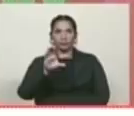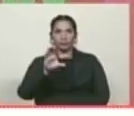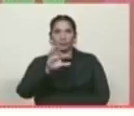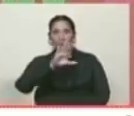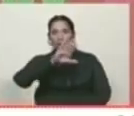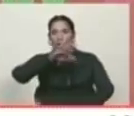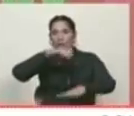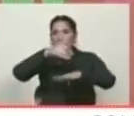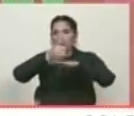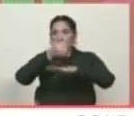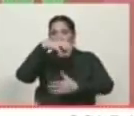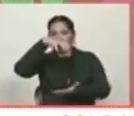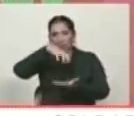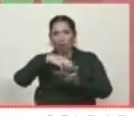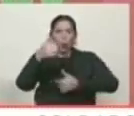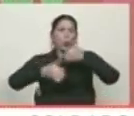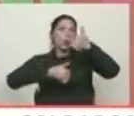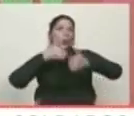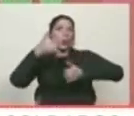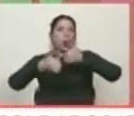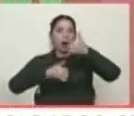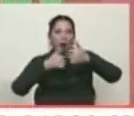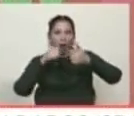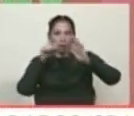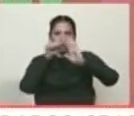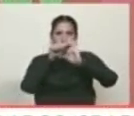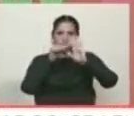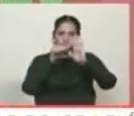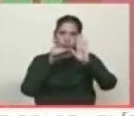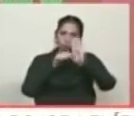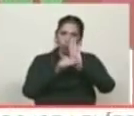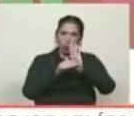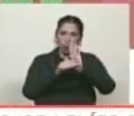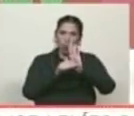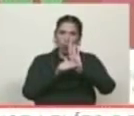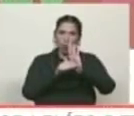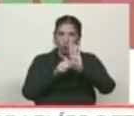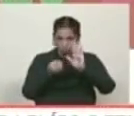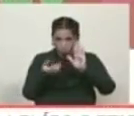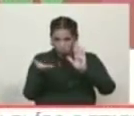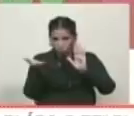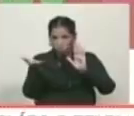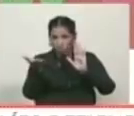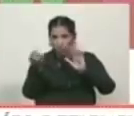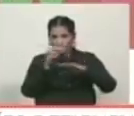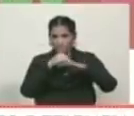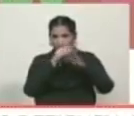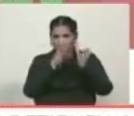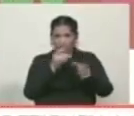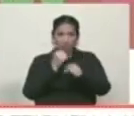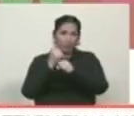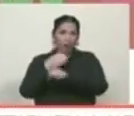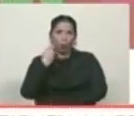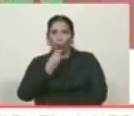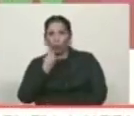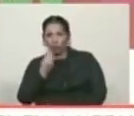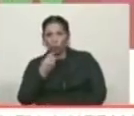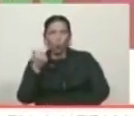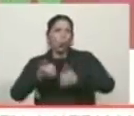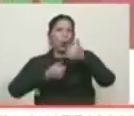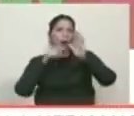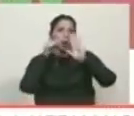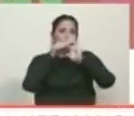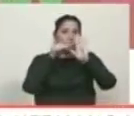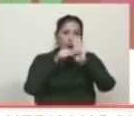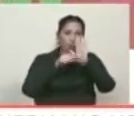Estado, ¿cuáles son los apartados? Sobre todo usted, ministro, que trabaja con la parte de la juventud, ¿cuáles son los apartados y cuáles